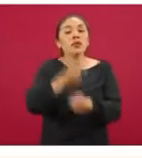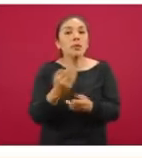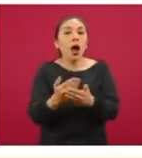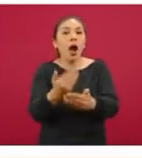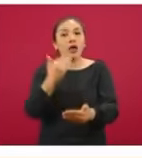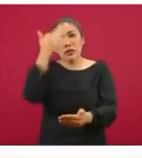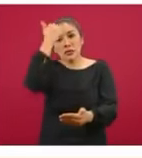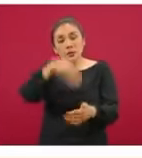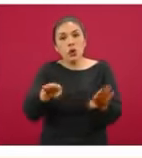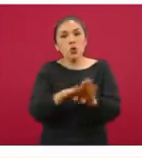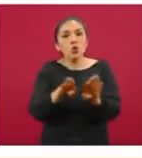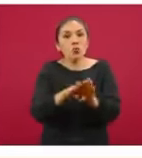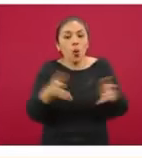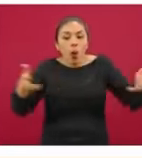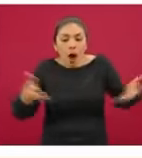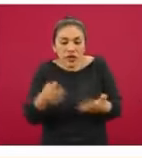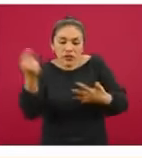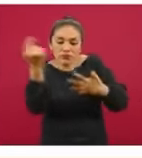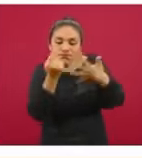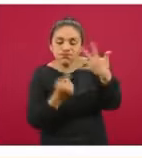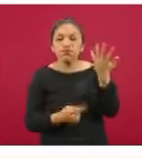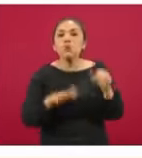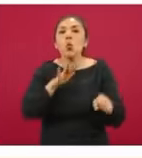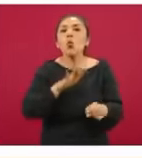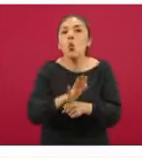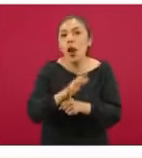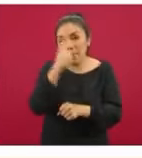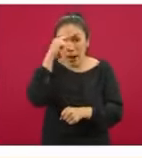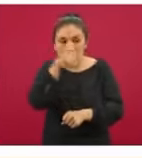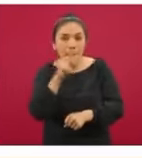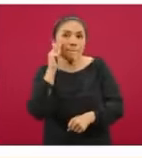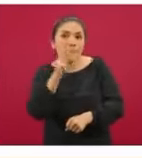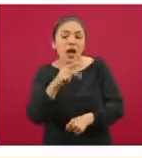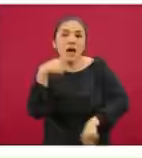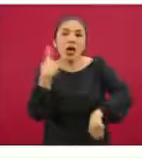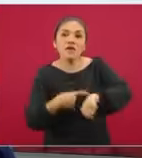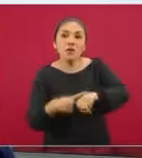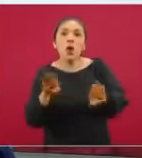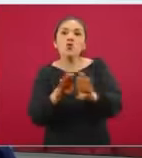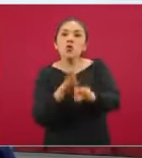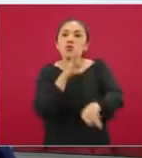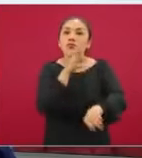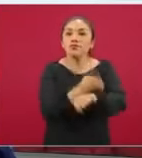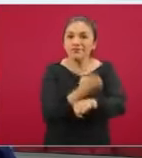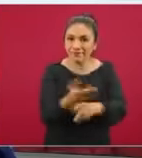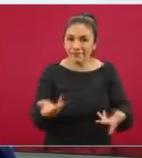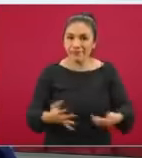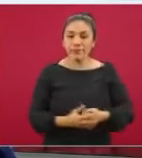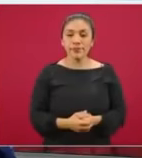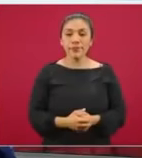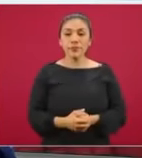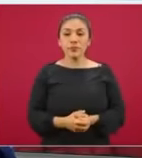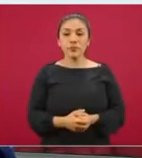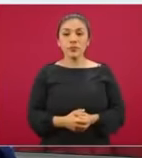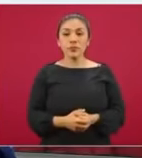en relación a las acciones que se van a detonar por esta vía. Vemos la siguiente, por favor.